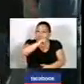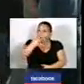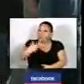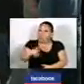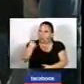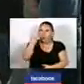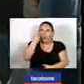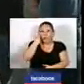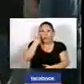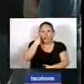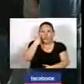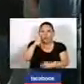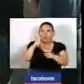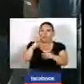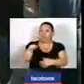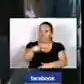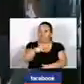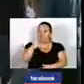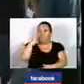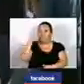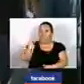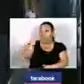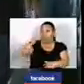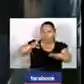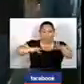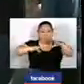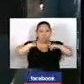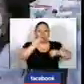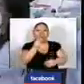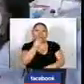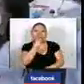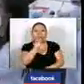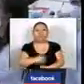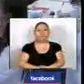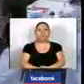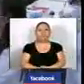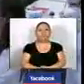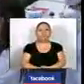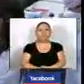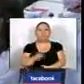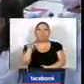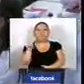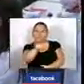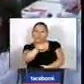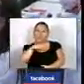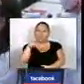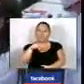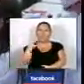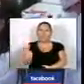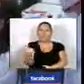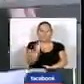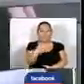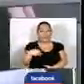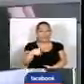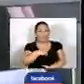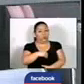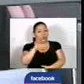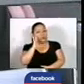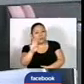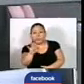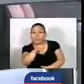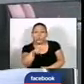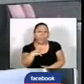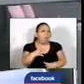cuidarse de las personas más que ven, los ancianos. Ante esto, los expertos piden a la población no